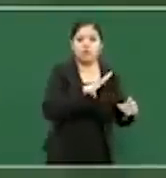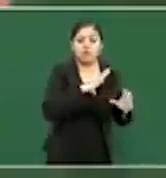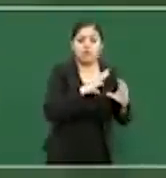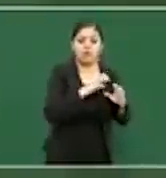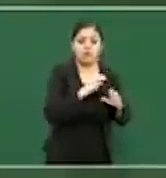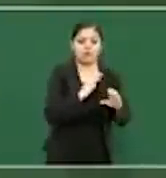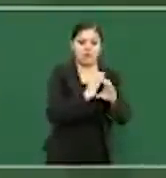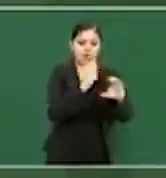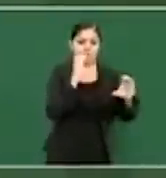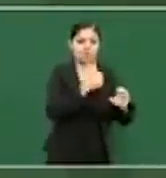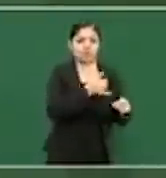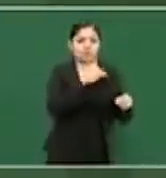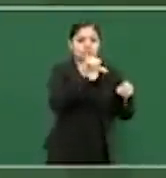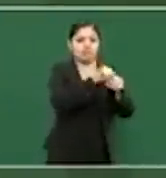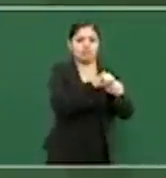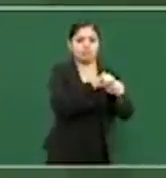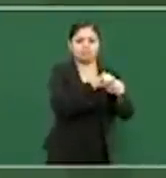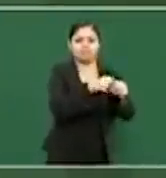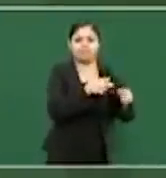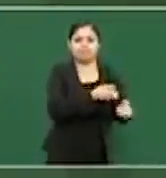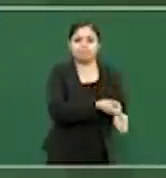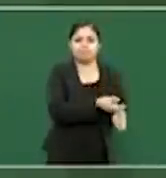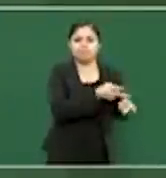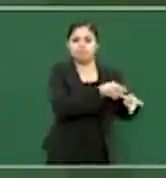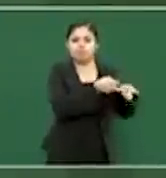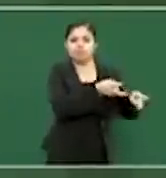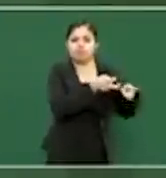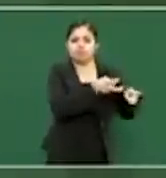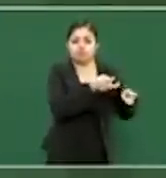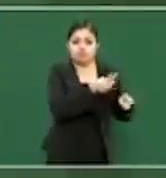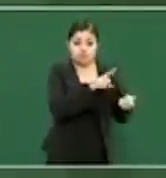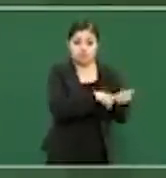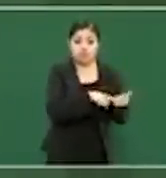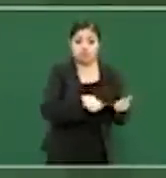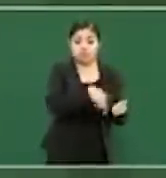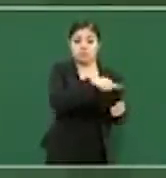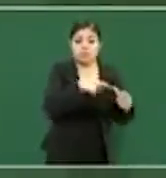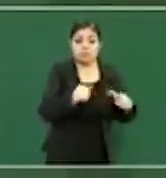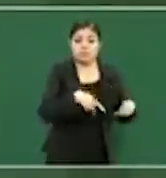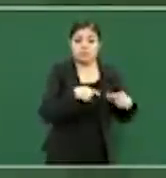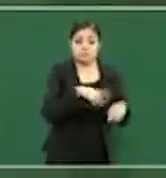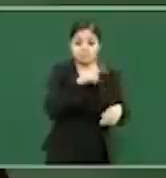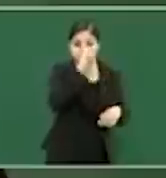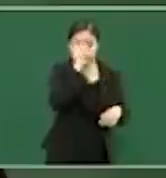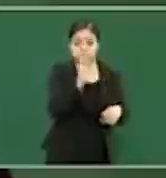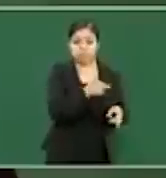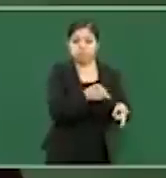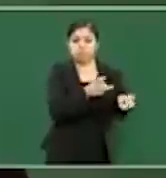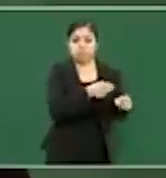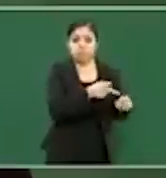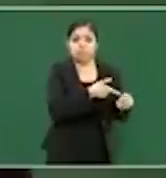los que hacían el negocio mayor. Por eso